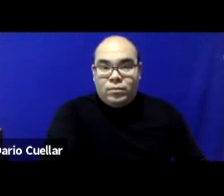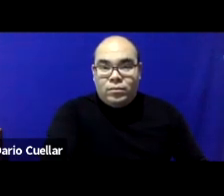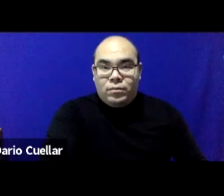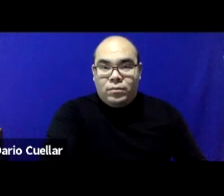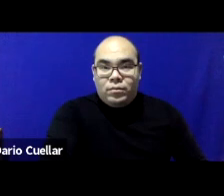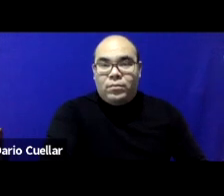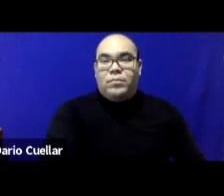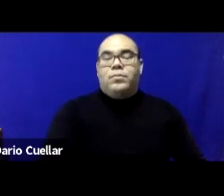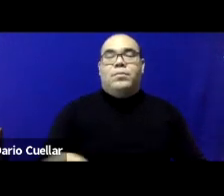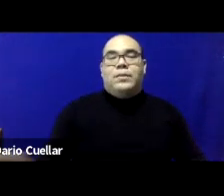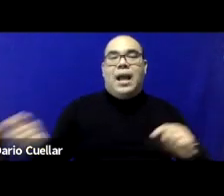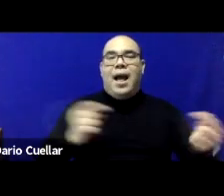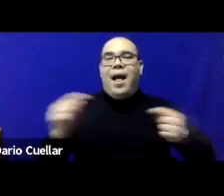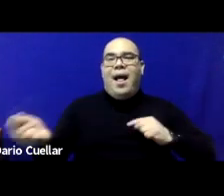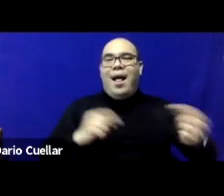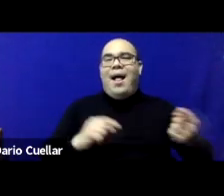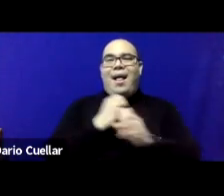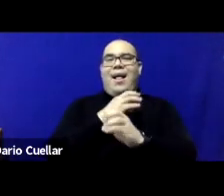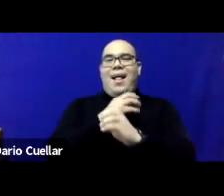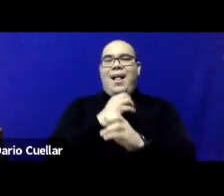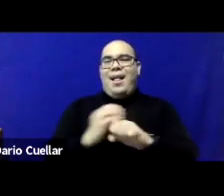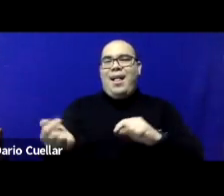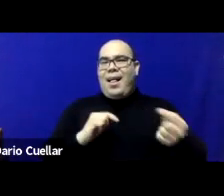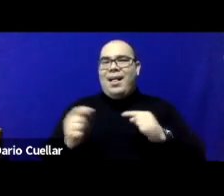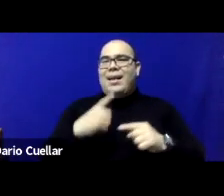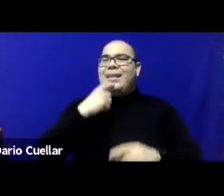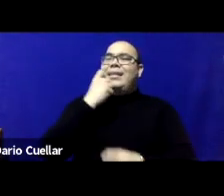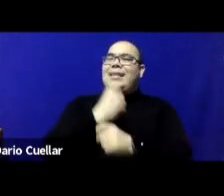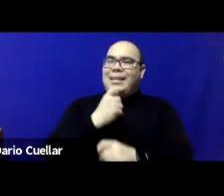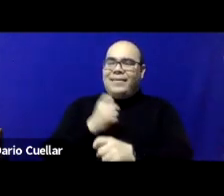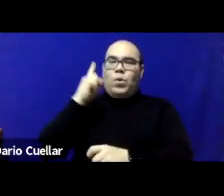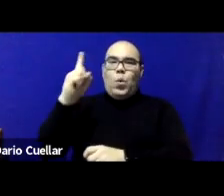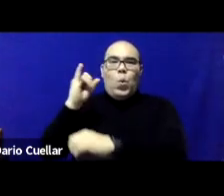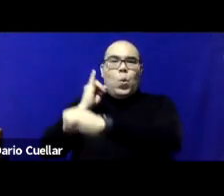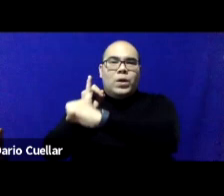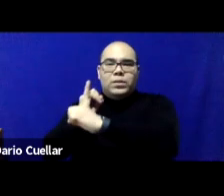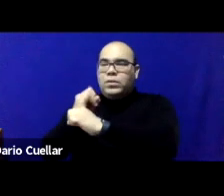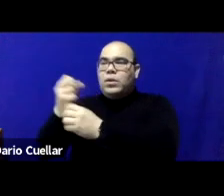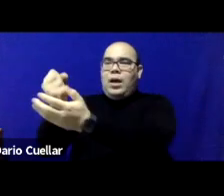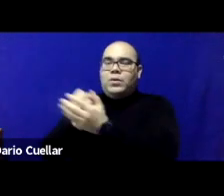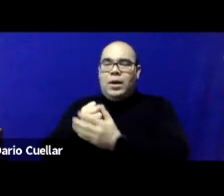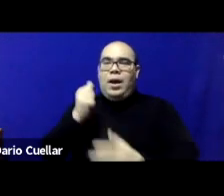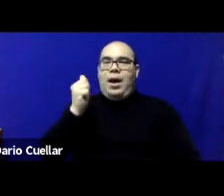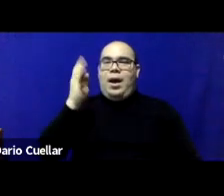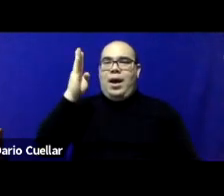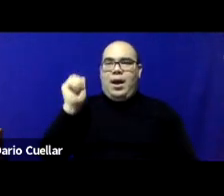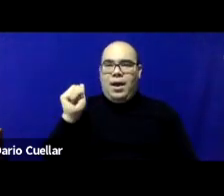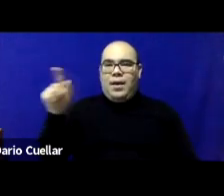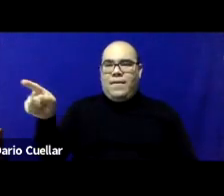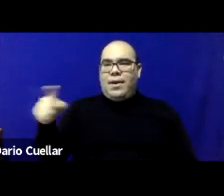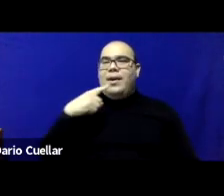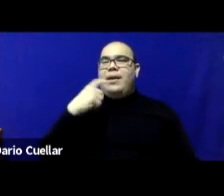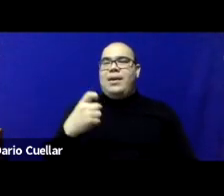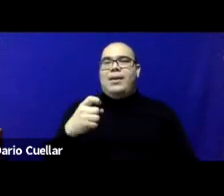Digamos que están discutiendo en el tema del chat, que es muy difícil tener una institución que pueda trabajar desde ABA, lo sabemos, conocemos pues la que